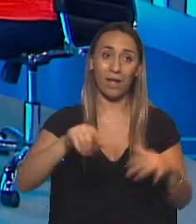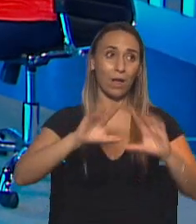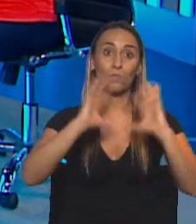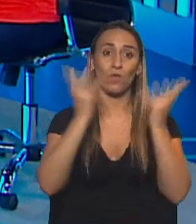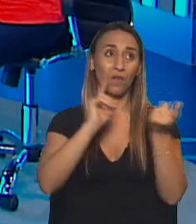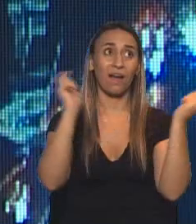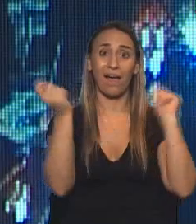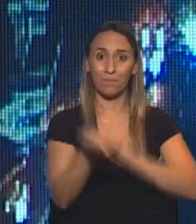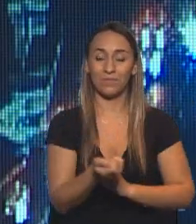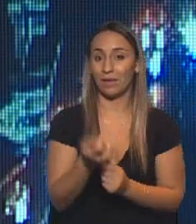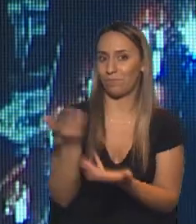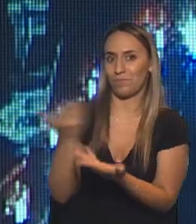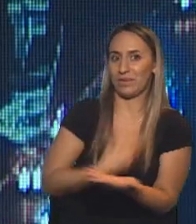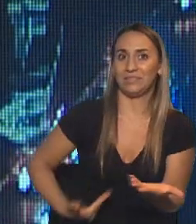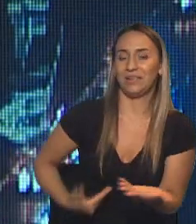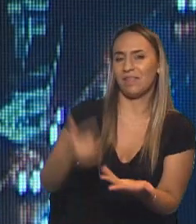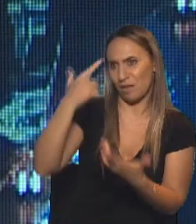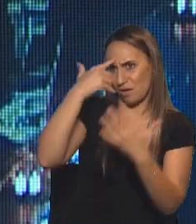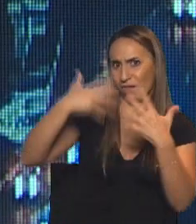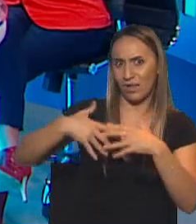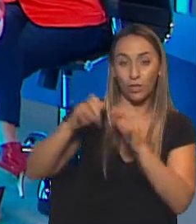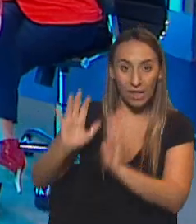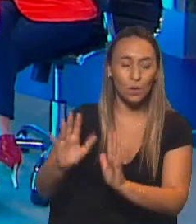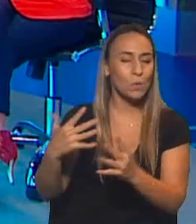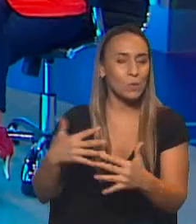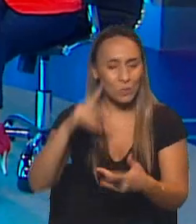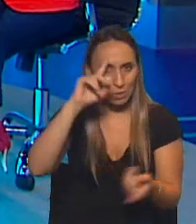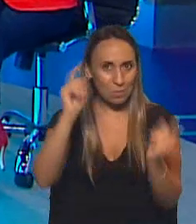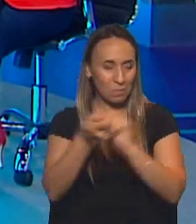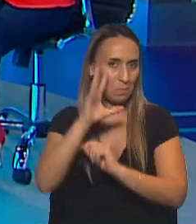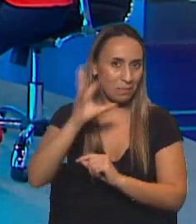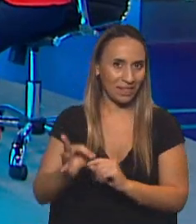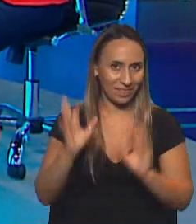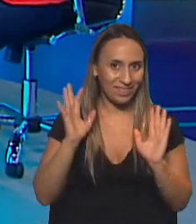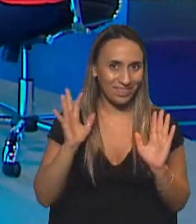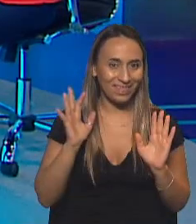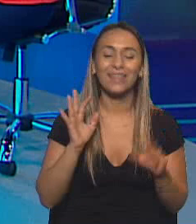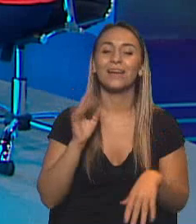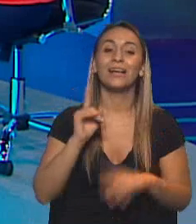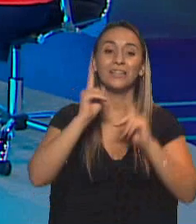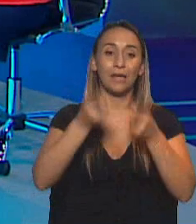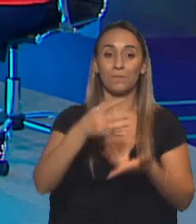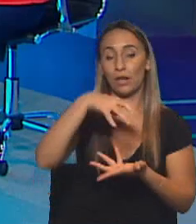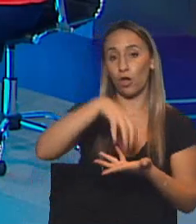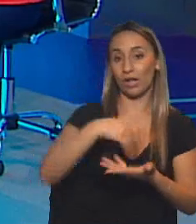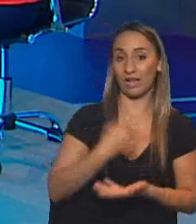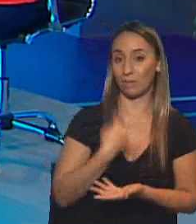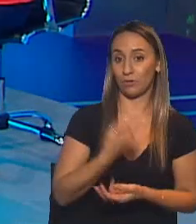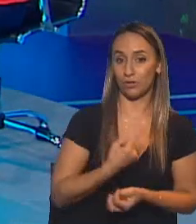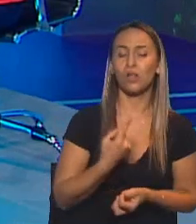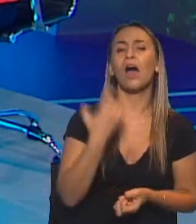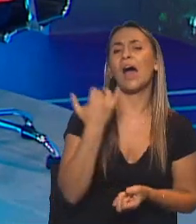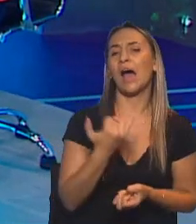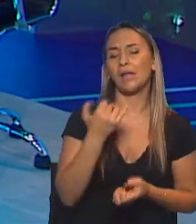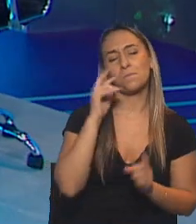hace las reflexiones como las que estábamos escuchando. Sí, claro. Y además, desde el organismo también tenemos